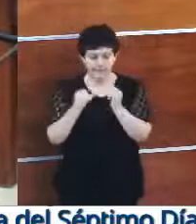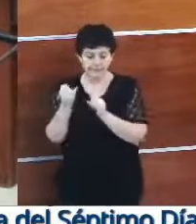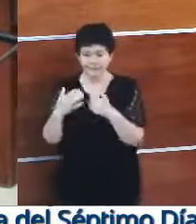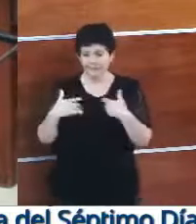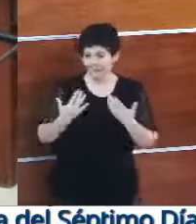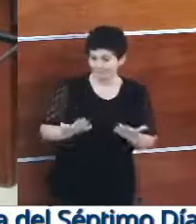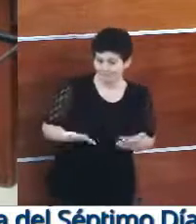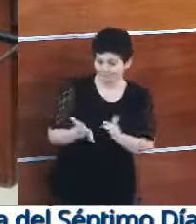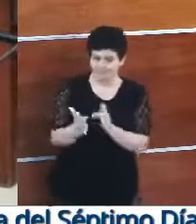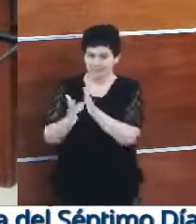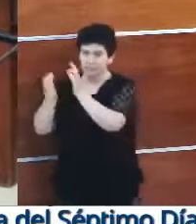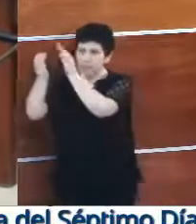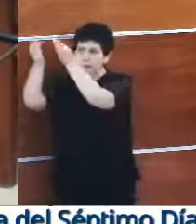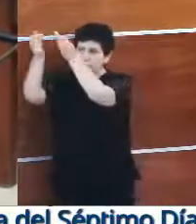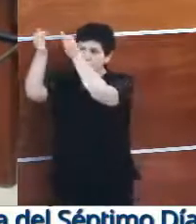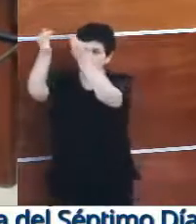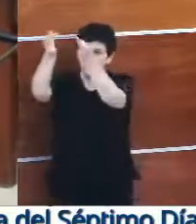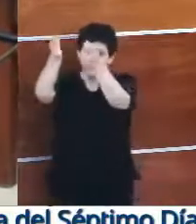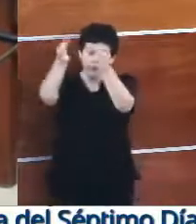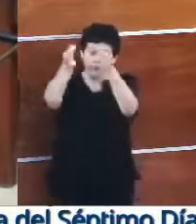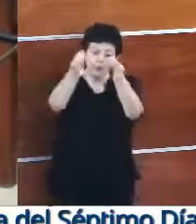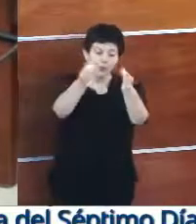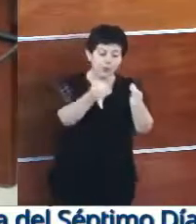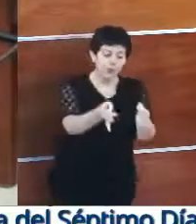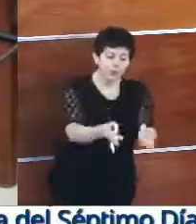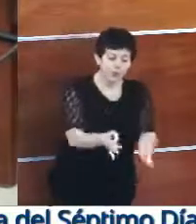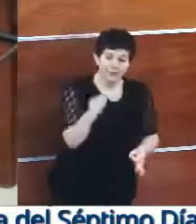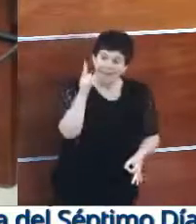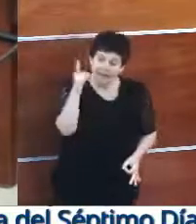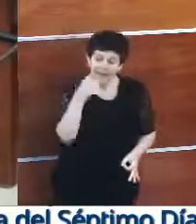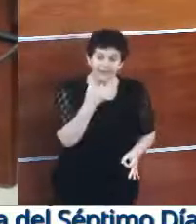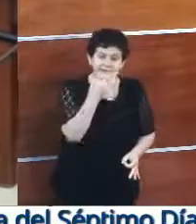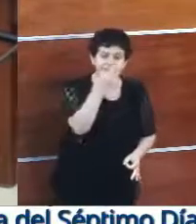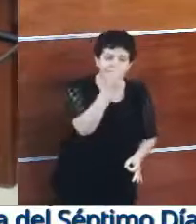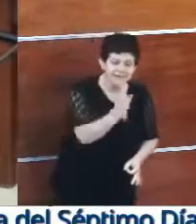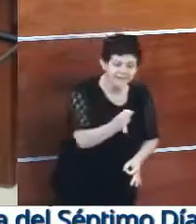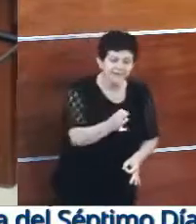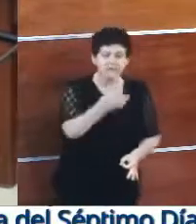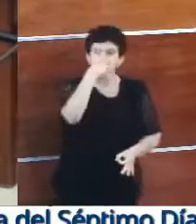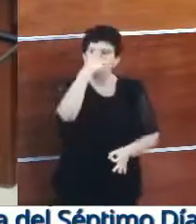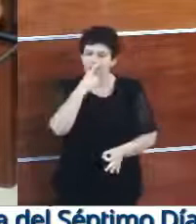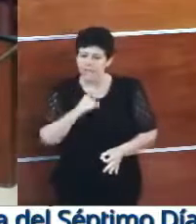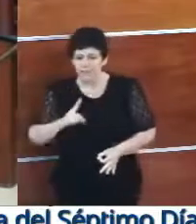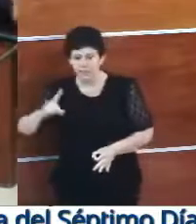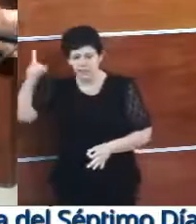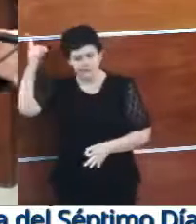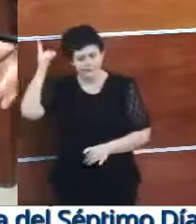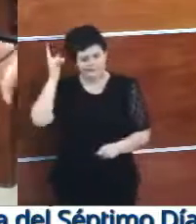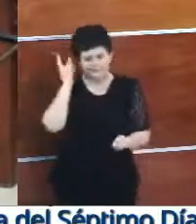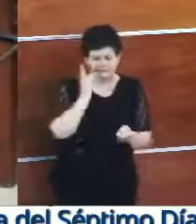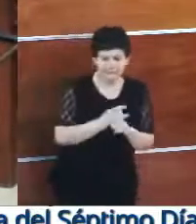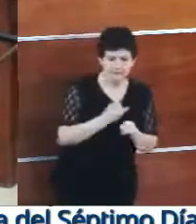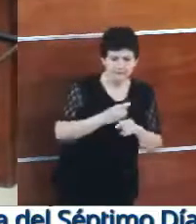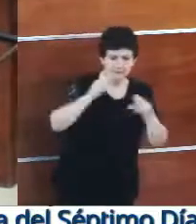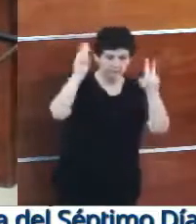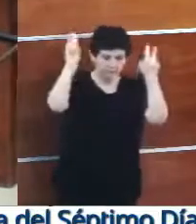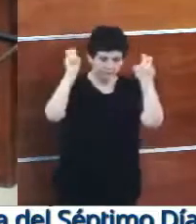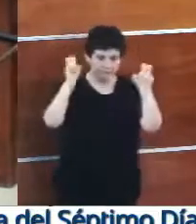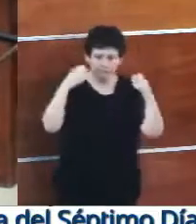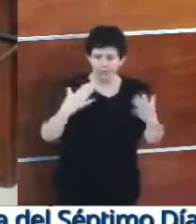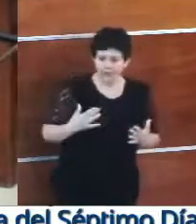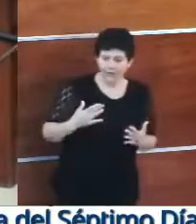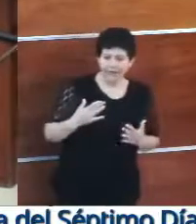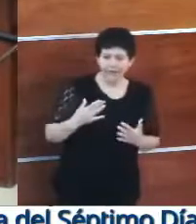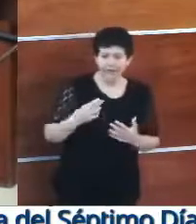Hombre. Esta expresión, Hijo del Hombre, siempre ha estado asociado en el Antiguo Testamento con la segunda